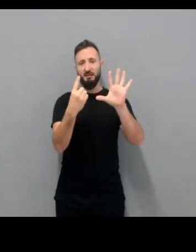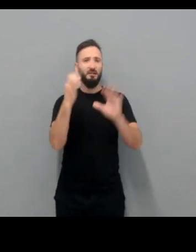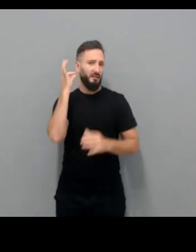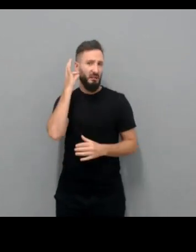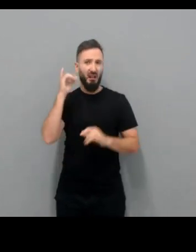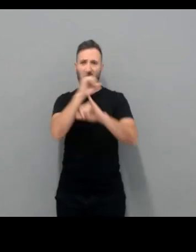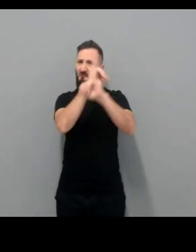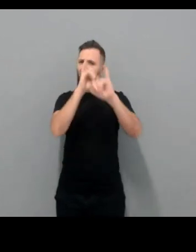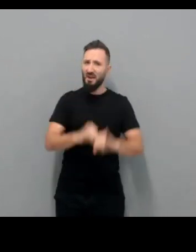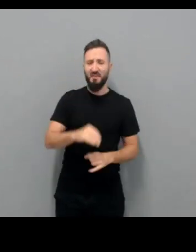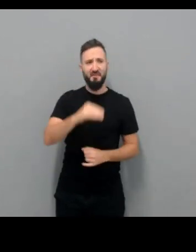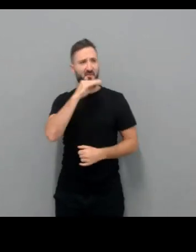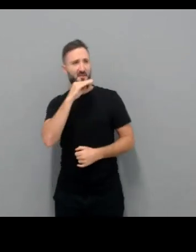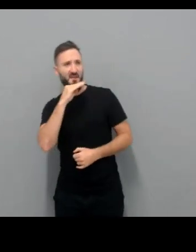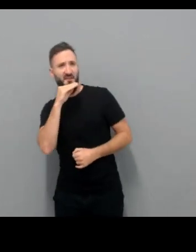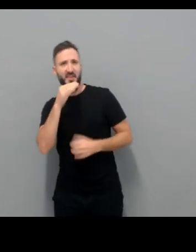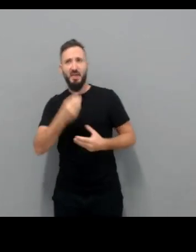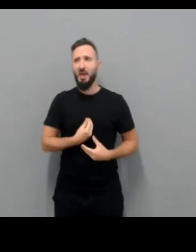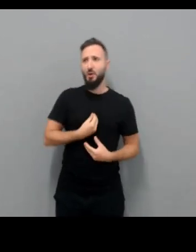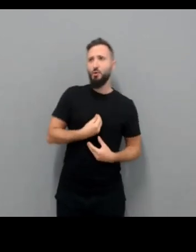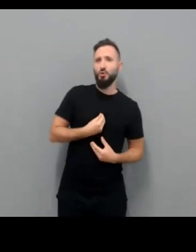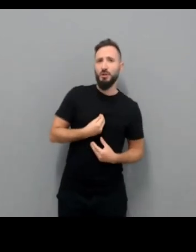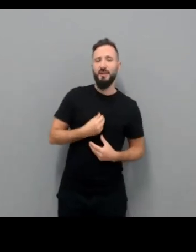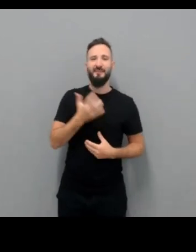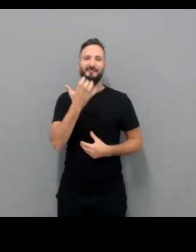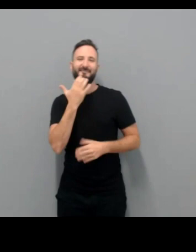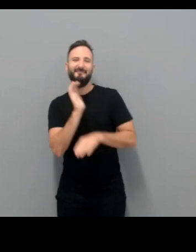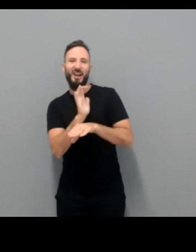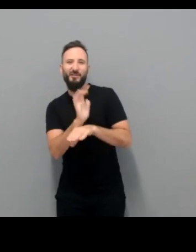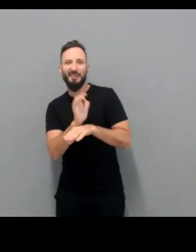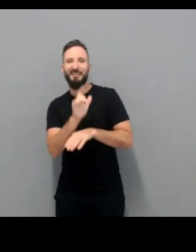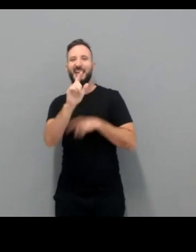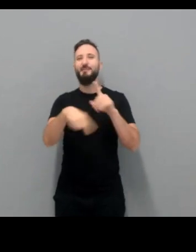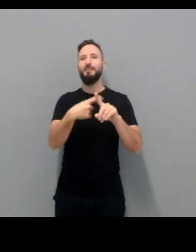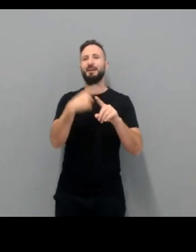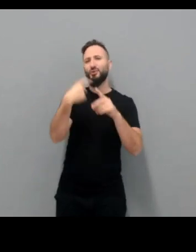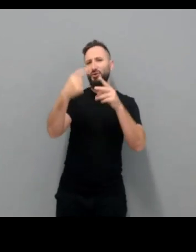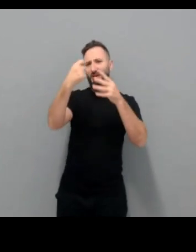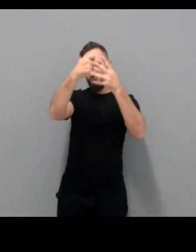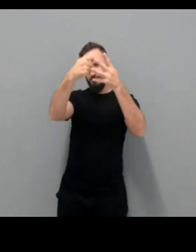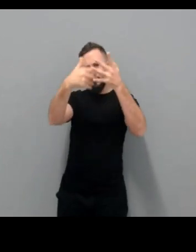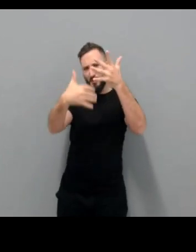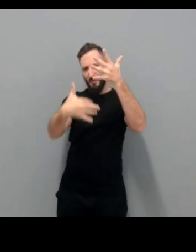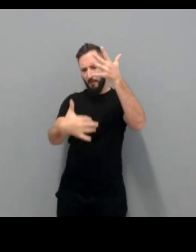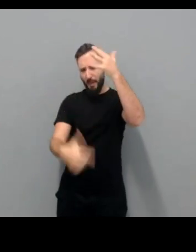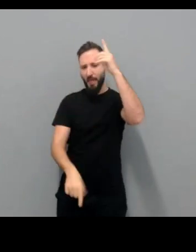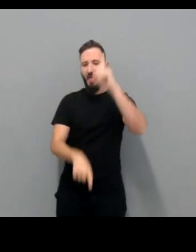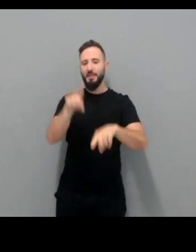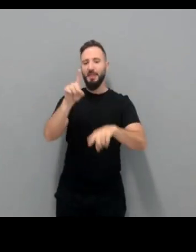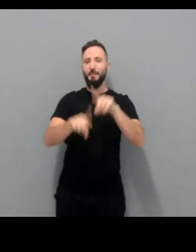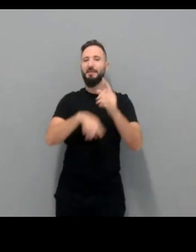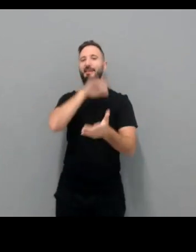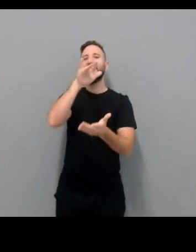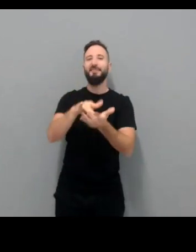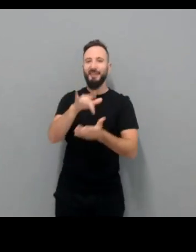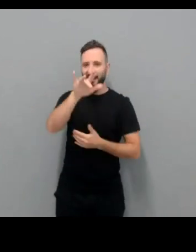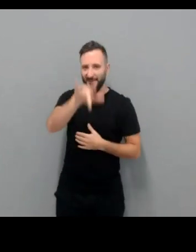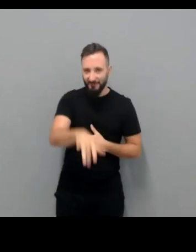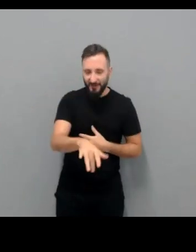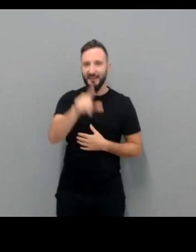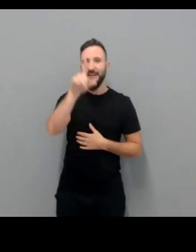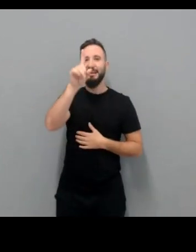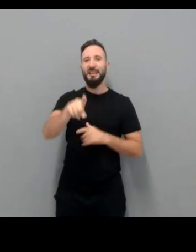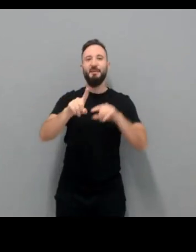feliz, enfadada, asustada, bromista y un montón de cosas más dependiendo cómo me pillara el día. También tenía